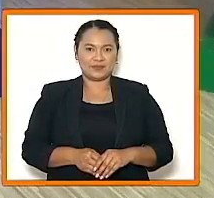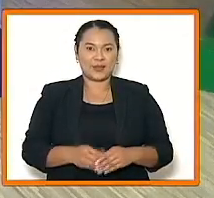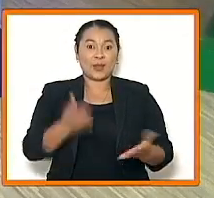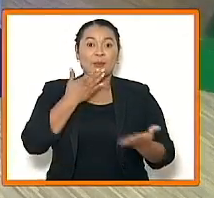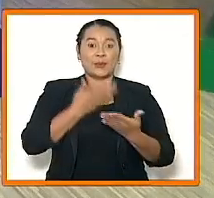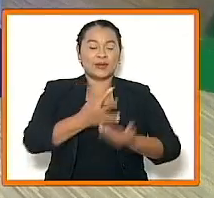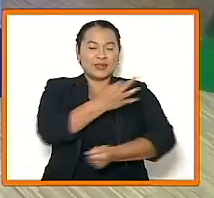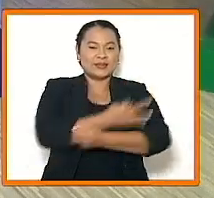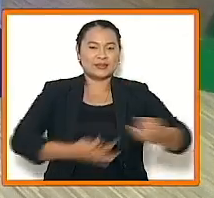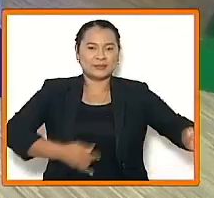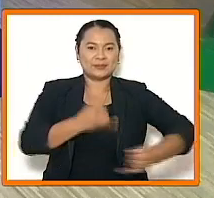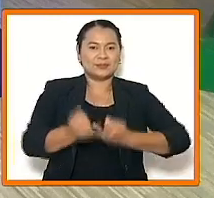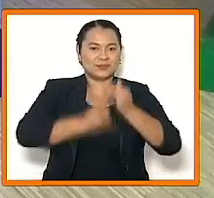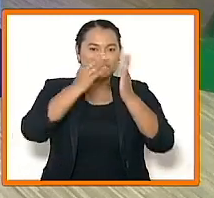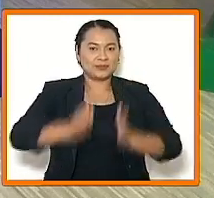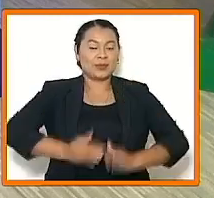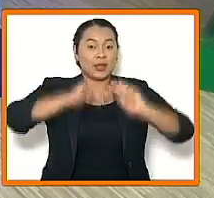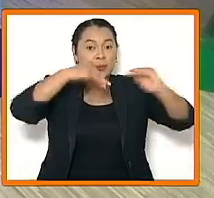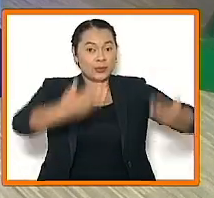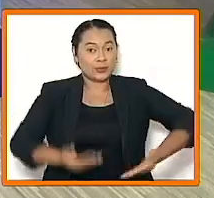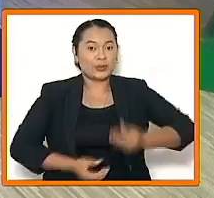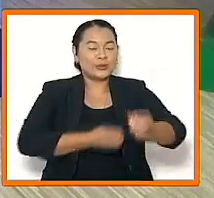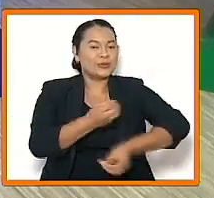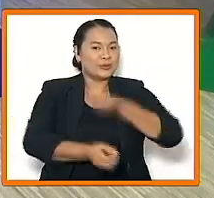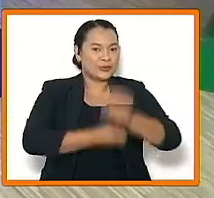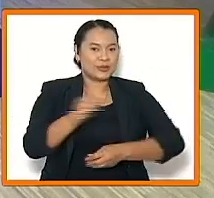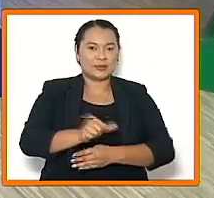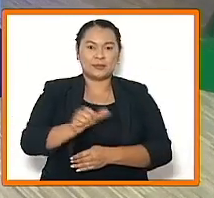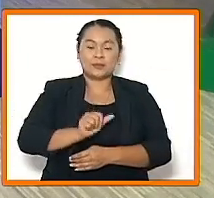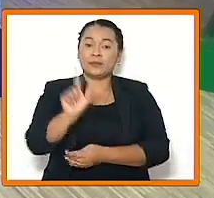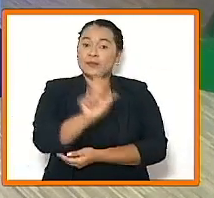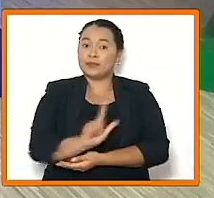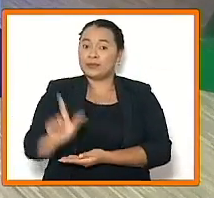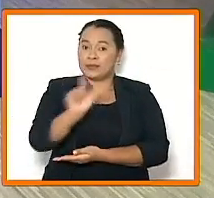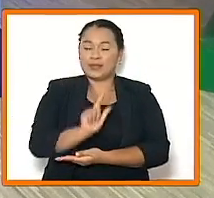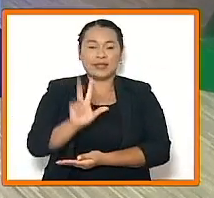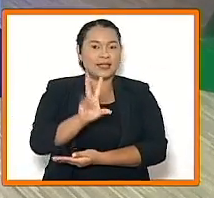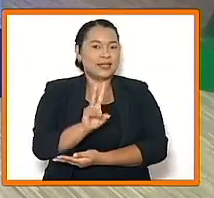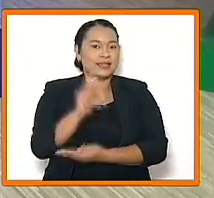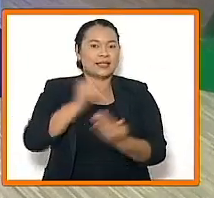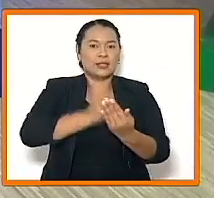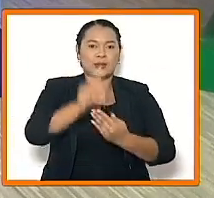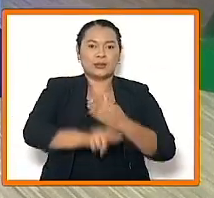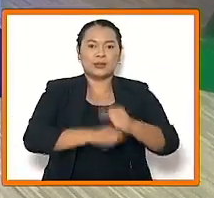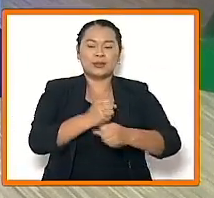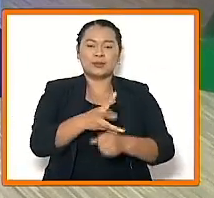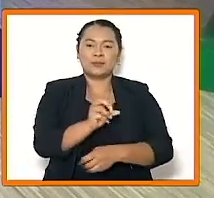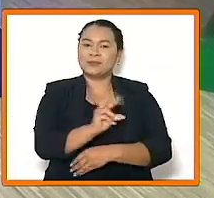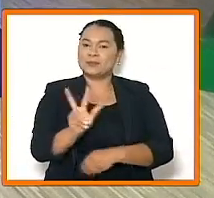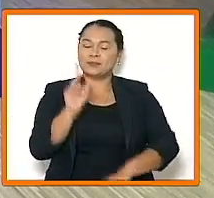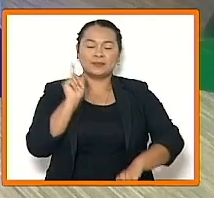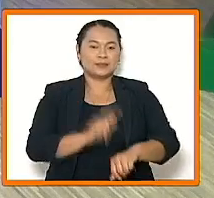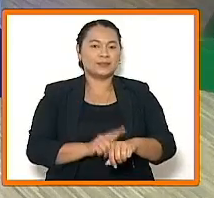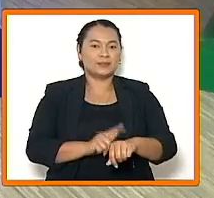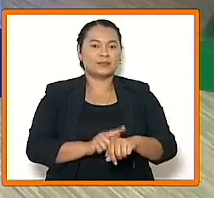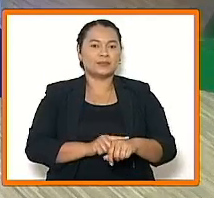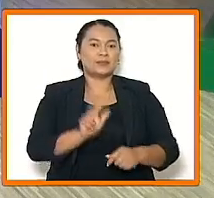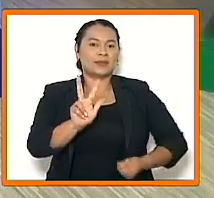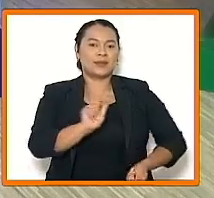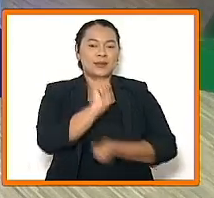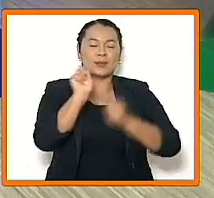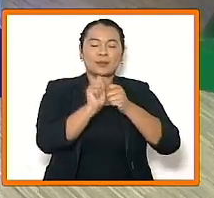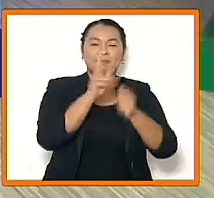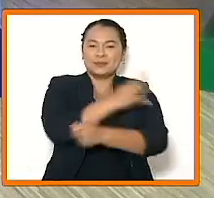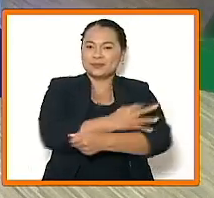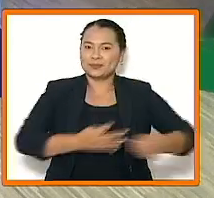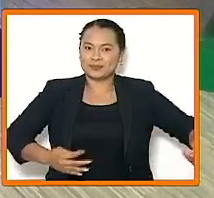Muy buenas tardes, queridos jugadores. Bienvenidos a nuestro sorteo del día de hoy, lunes 17 de julio del año 2023. El reloj marca las 3 en punto de